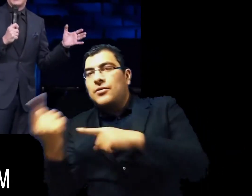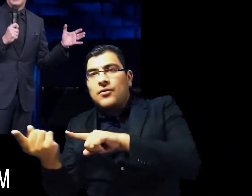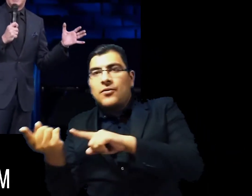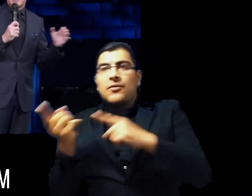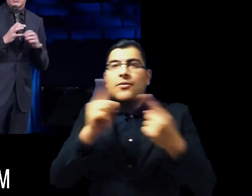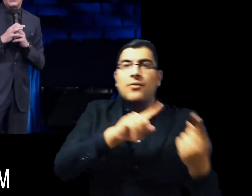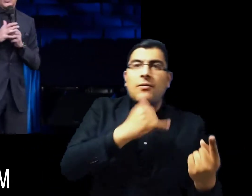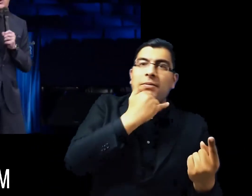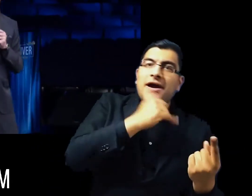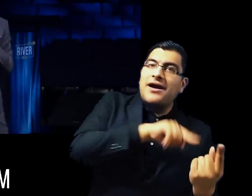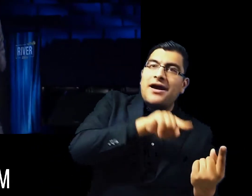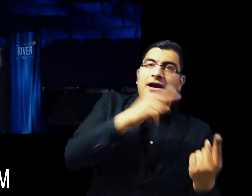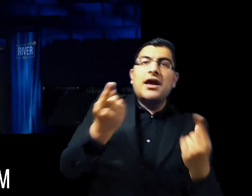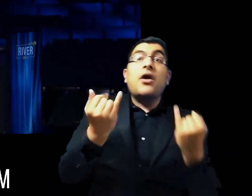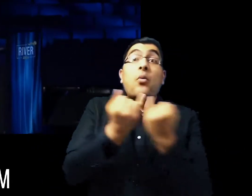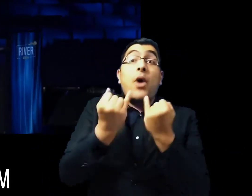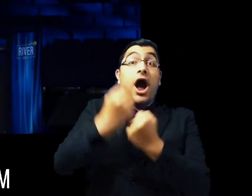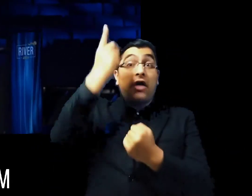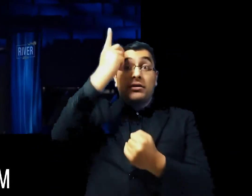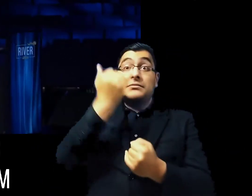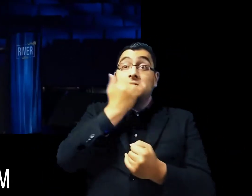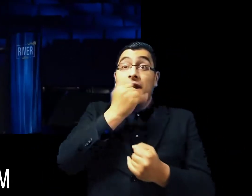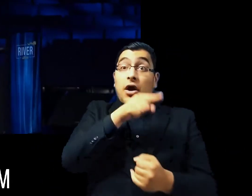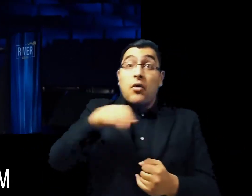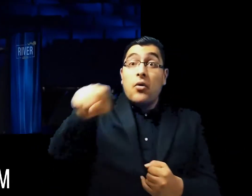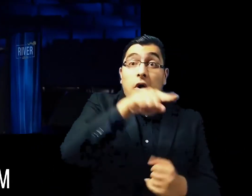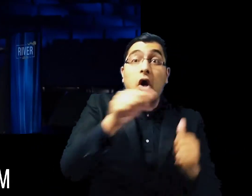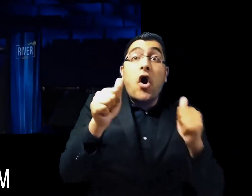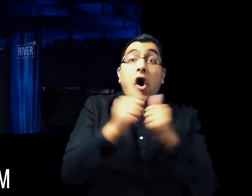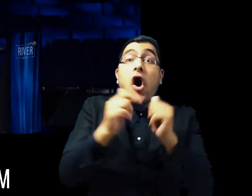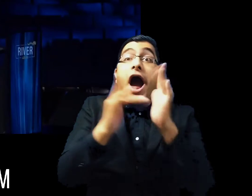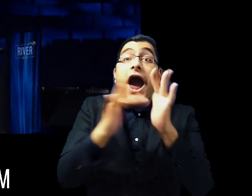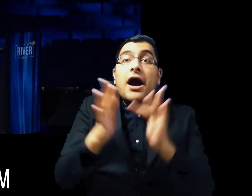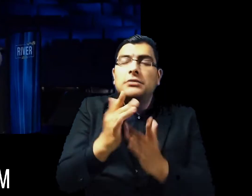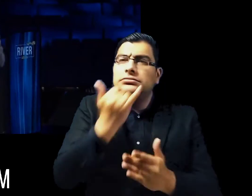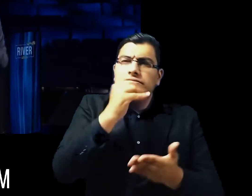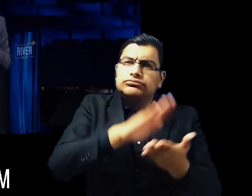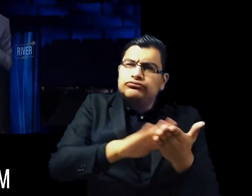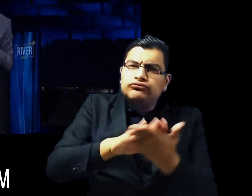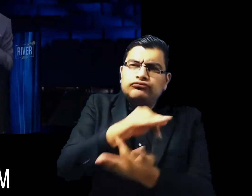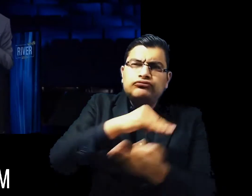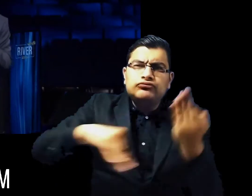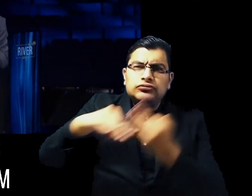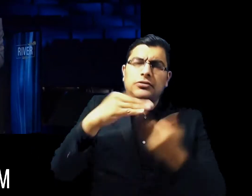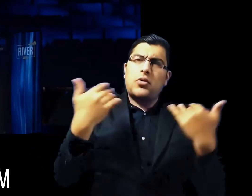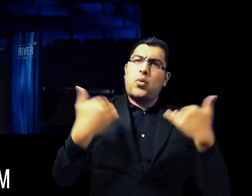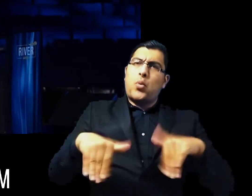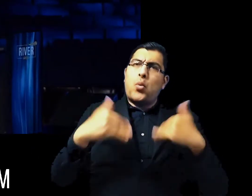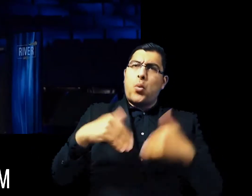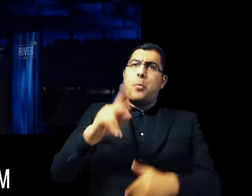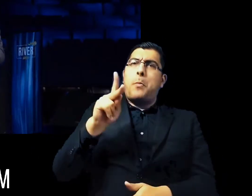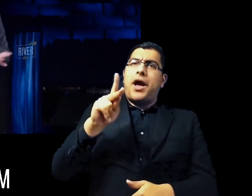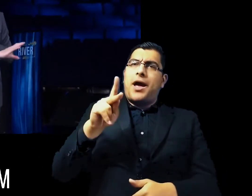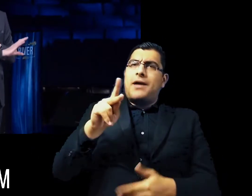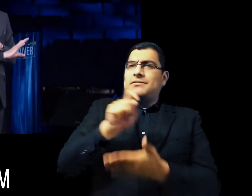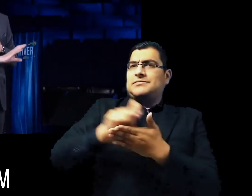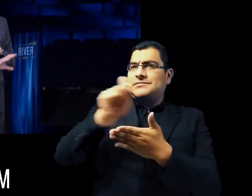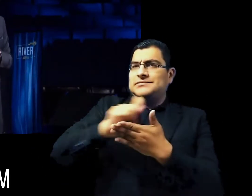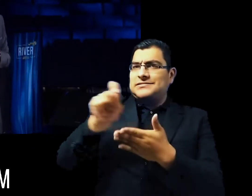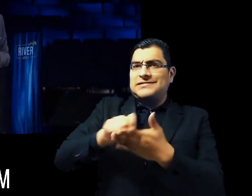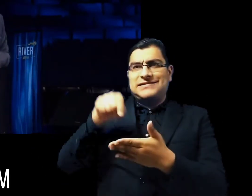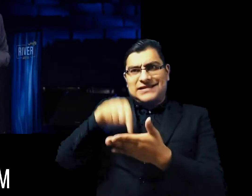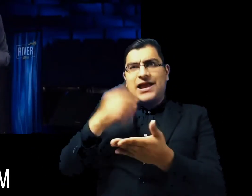mutuamente. Así como Dios los perdonó a ustedes en Cristo, dice Efesios 4:32. Pablo le escribe a la iglesia de Éfeso y dice, ese es